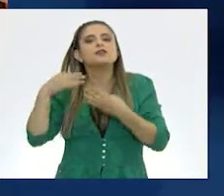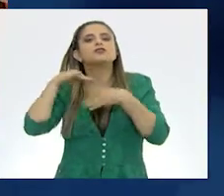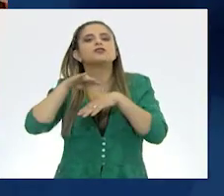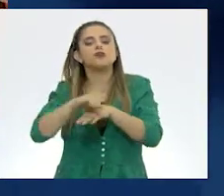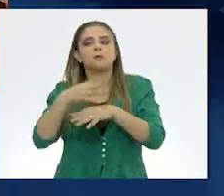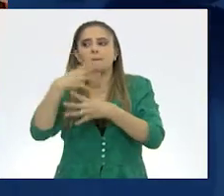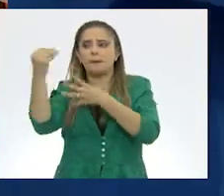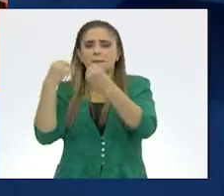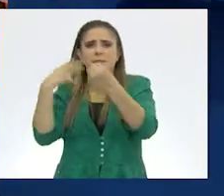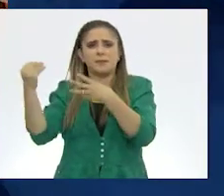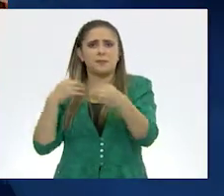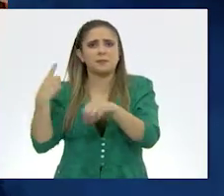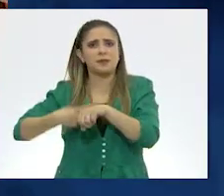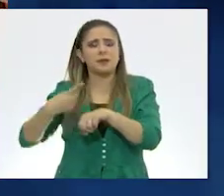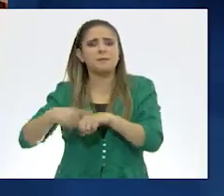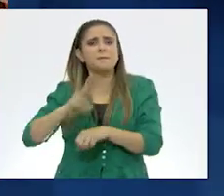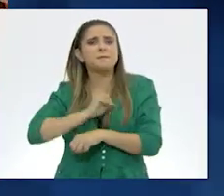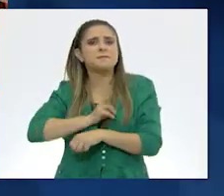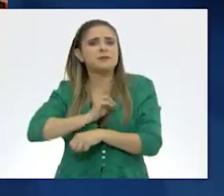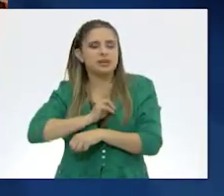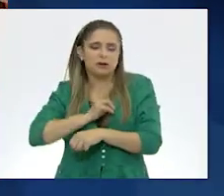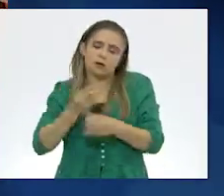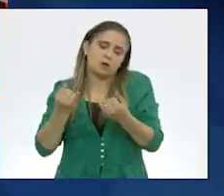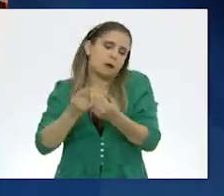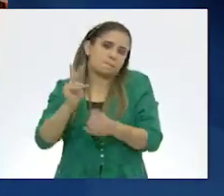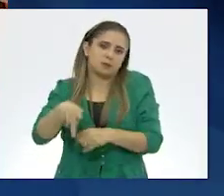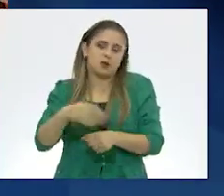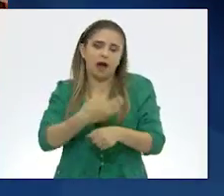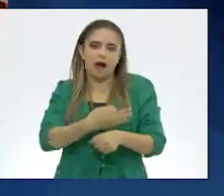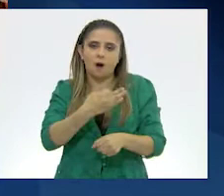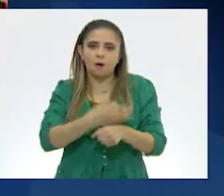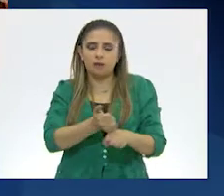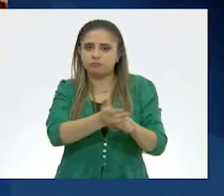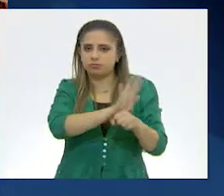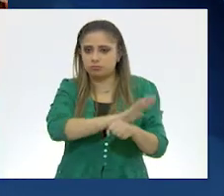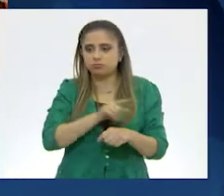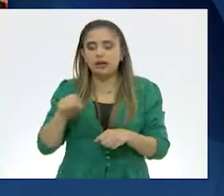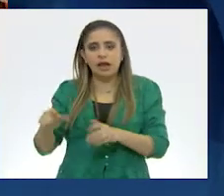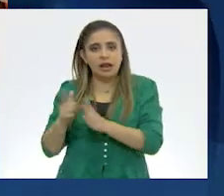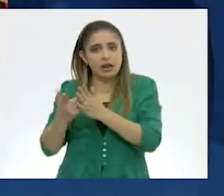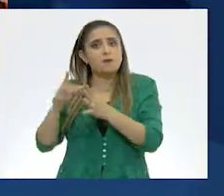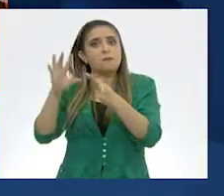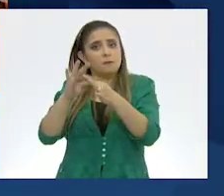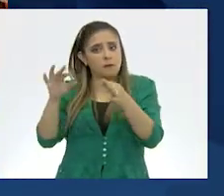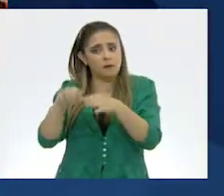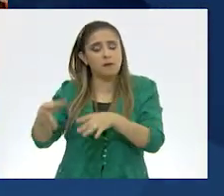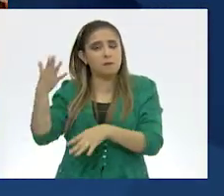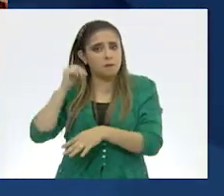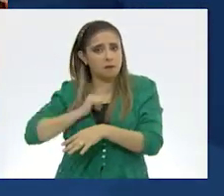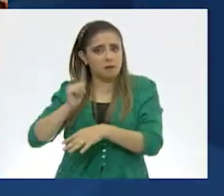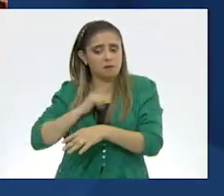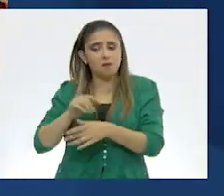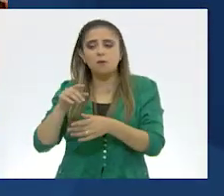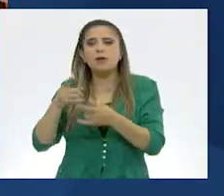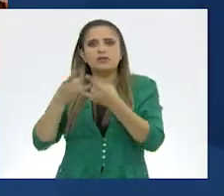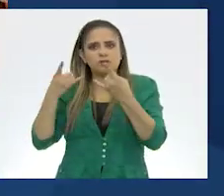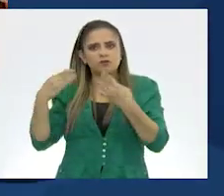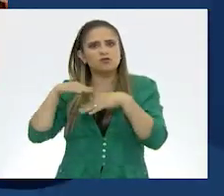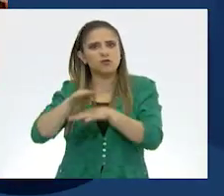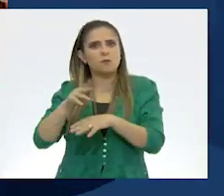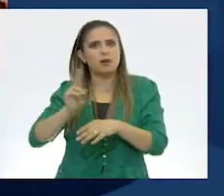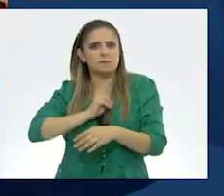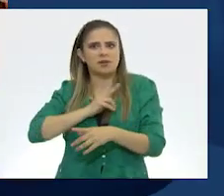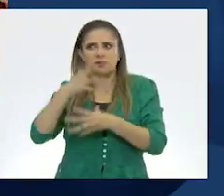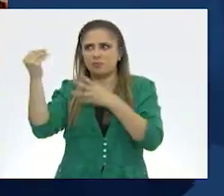un virus, como el que estamos ahora experimentando, pero acá